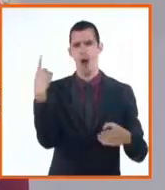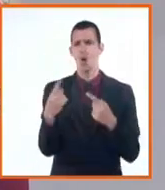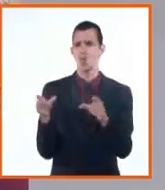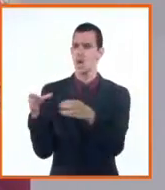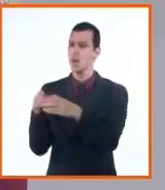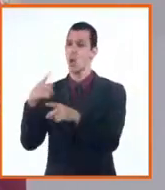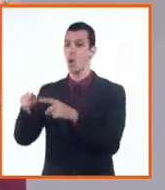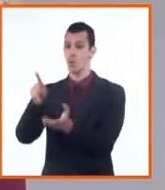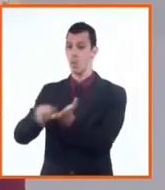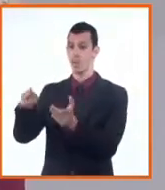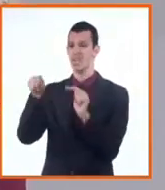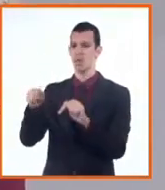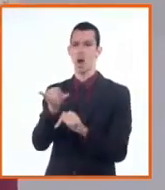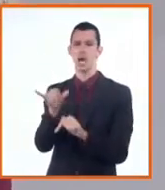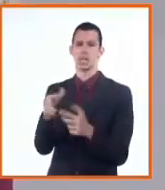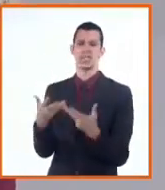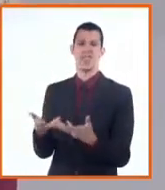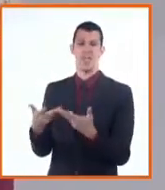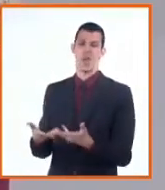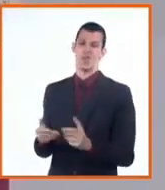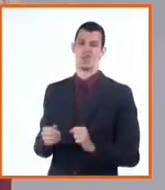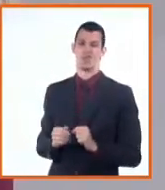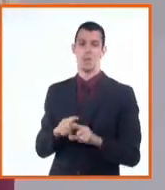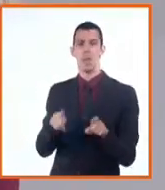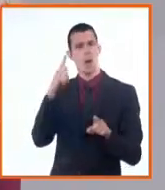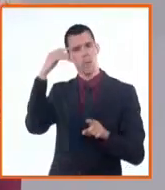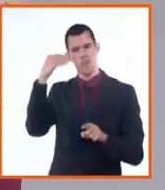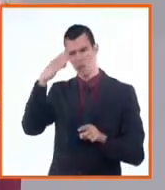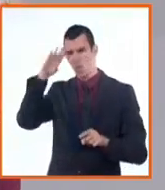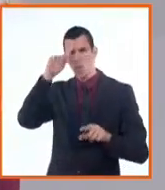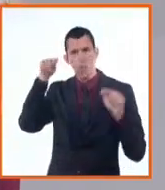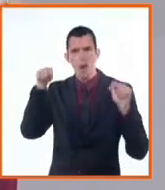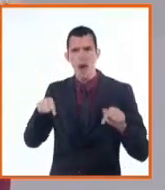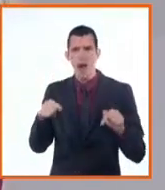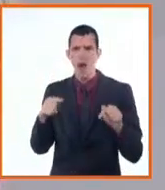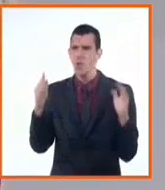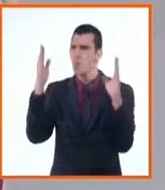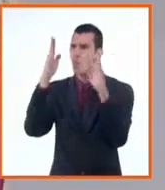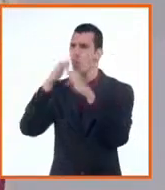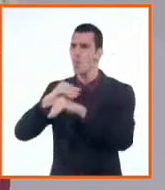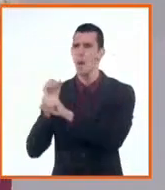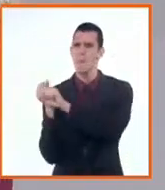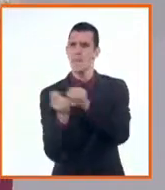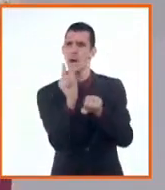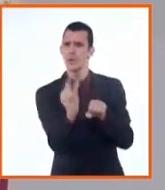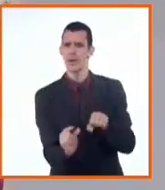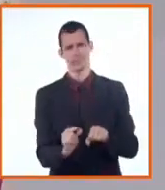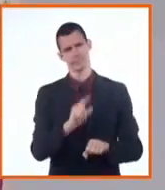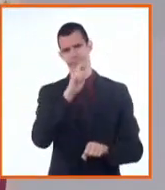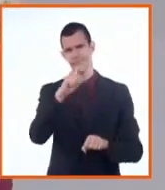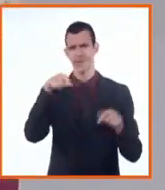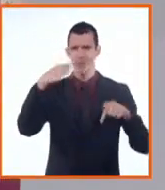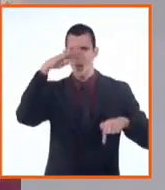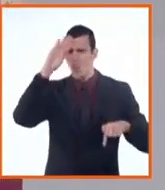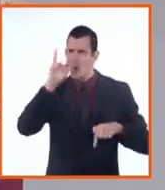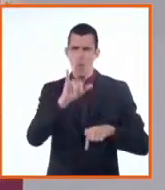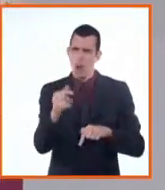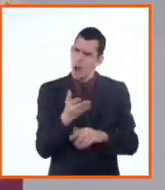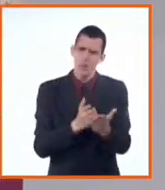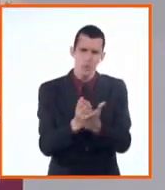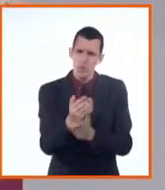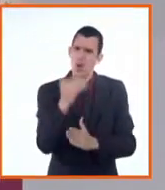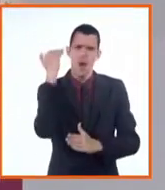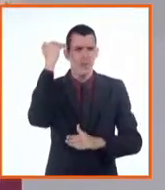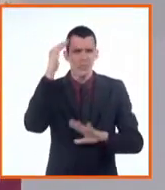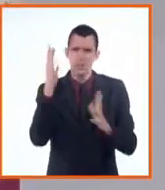nos preocupa no nos preocupa porque Cuba es fábrica de hacer pelotero y se sigue formando se sigue desarrollando